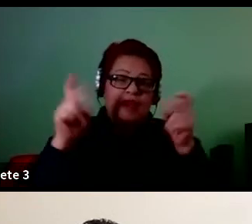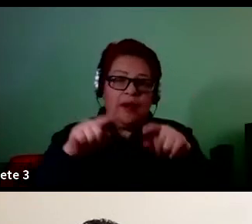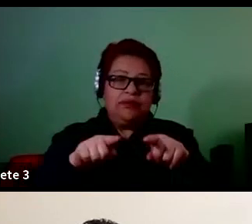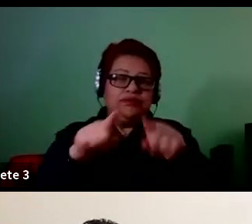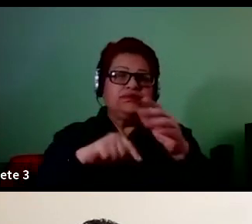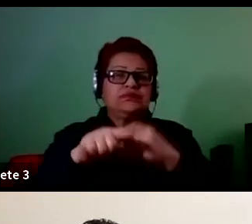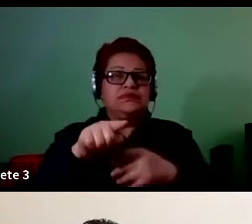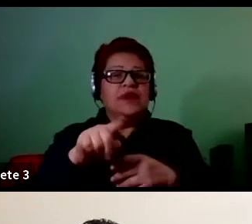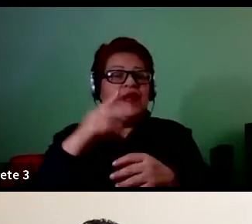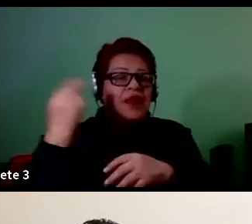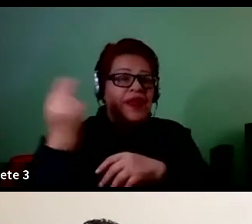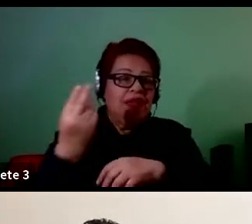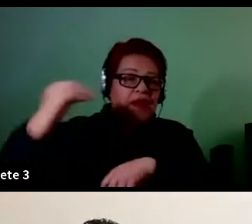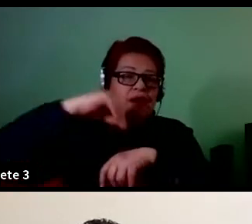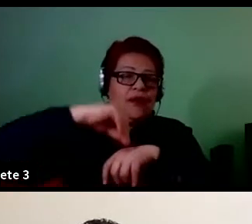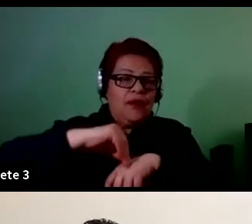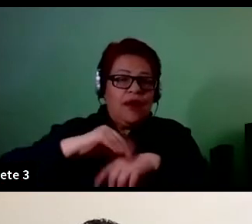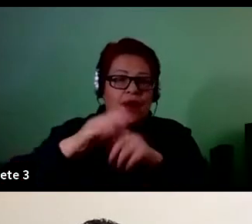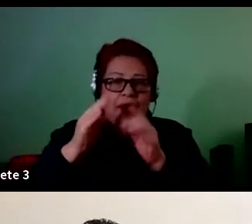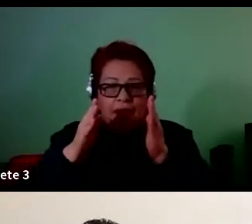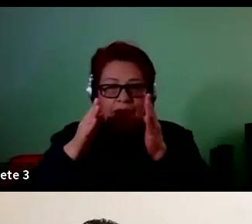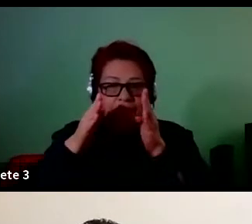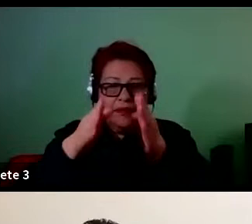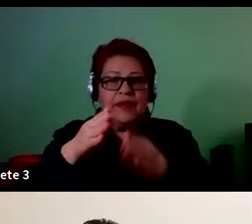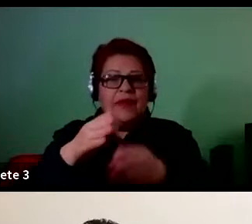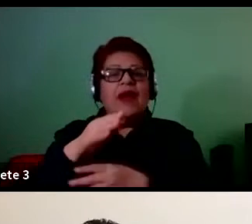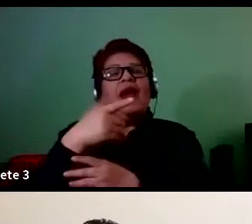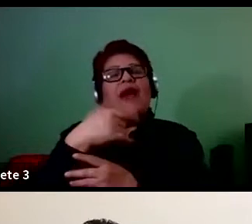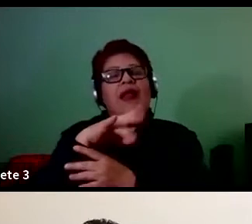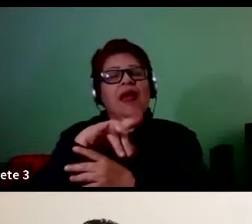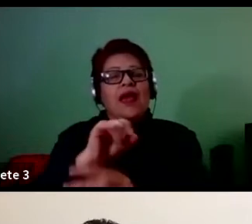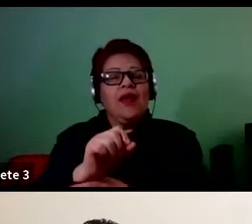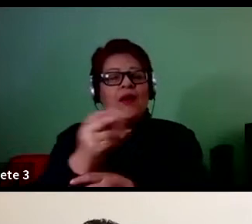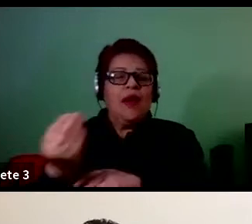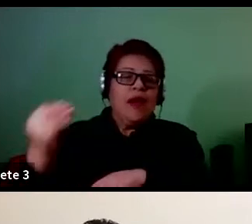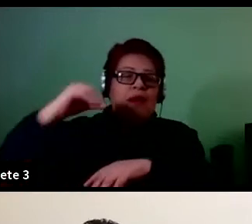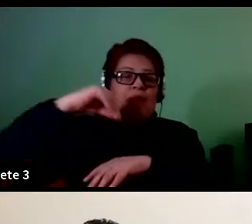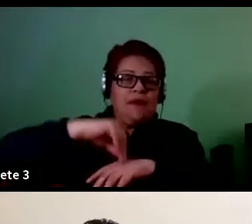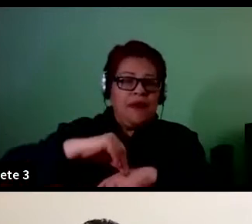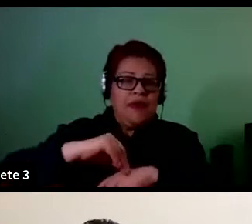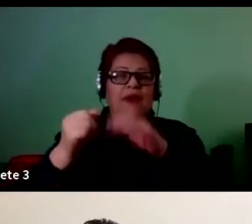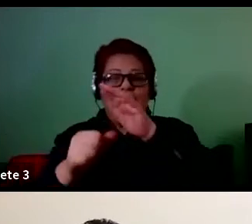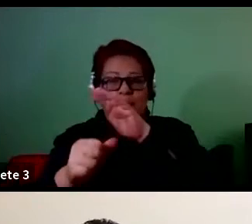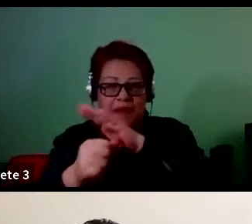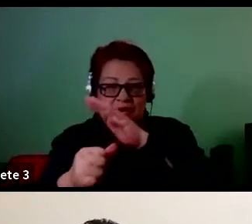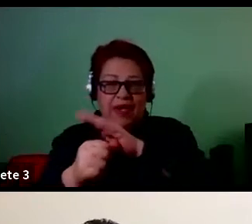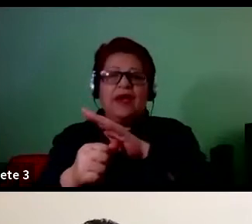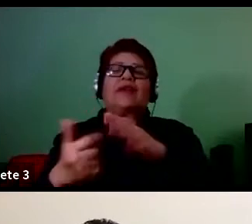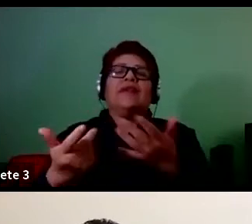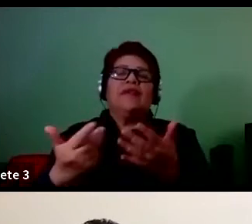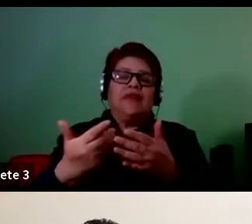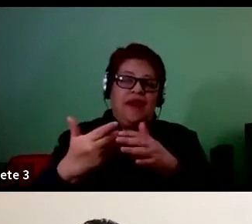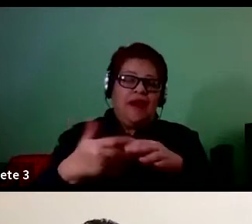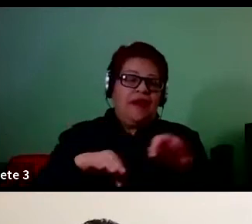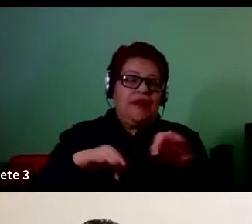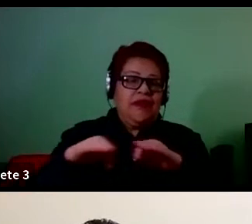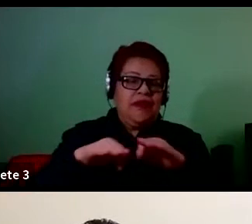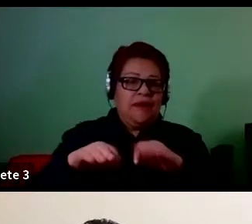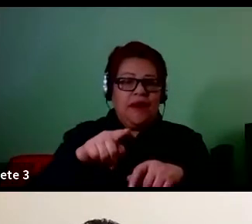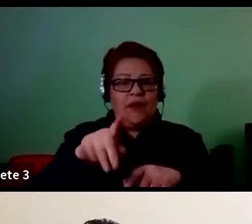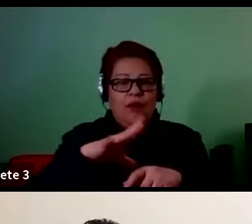incluya necesariamente esta perspectiva. Al margen de adicionarse esta mesa, como lo plantea la diputada